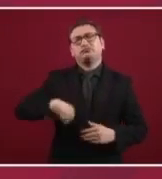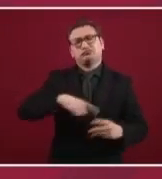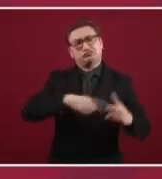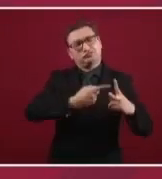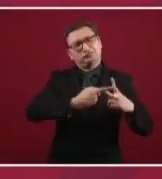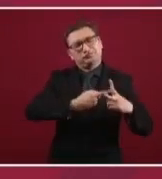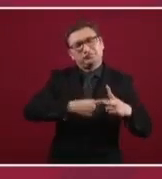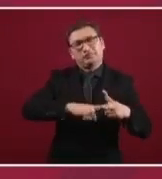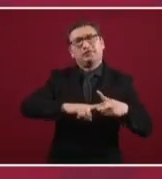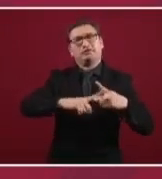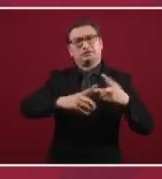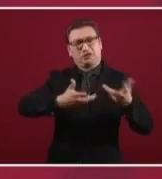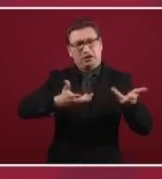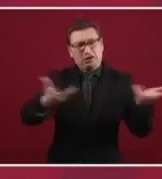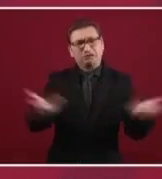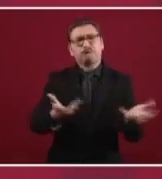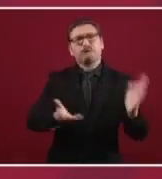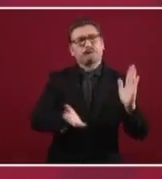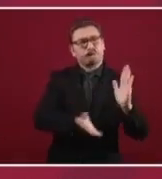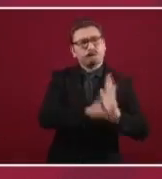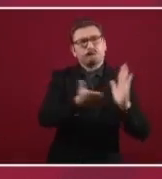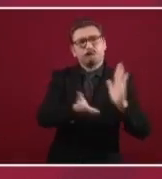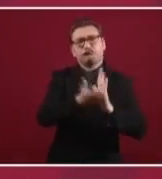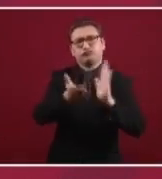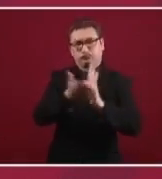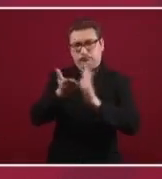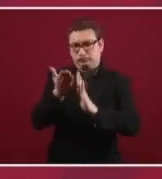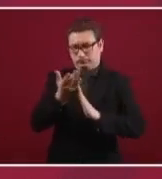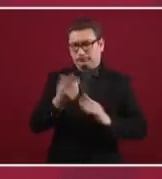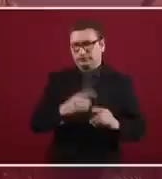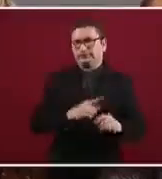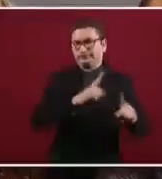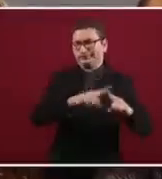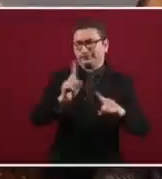iniciando obras que